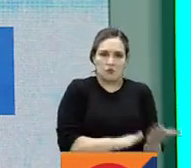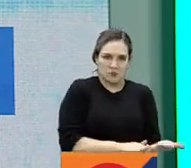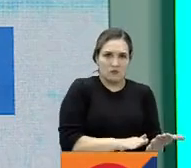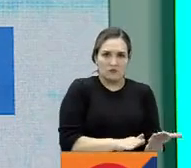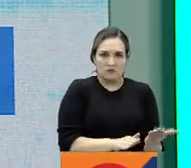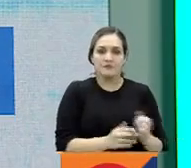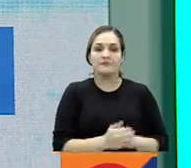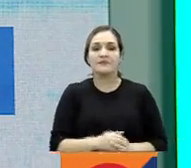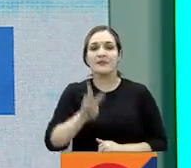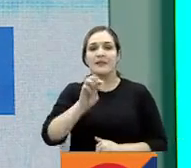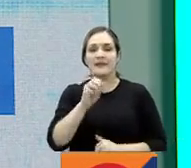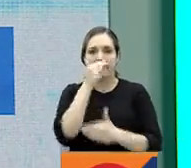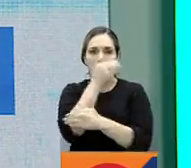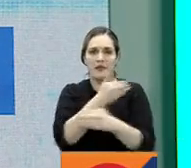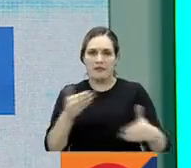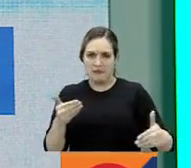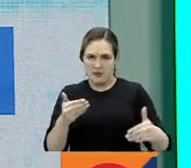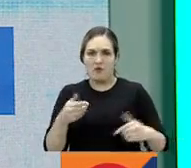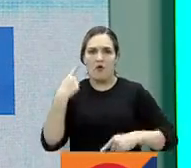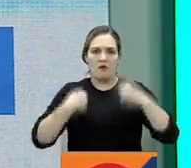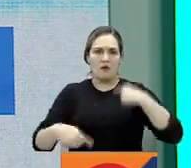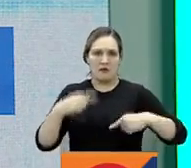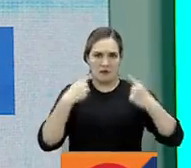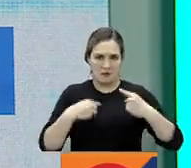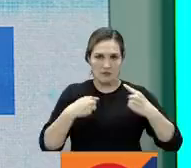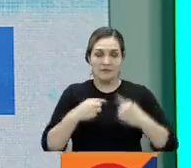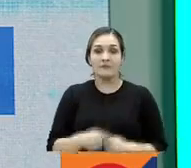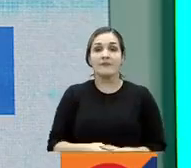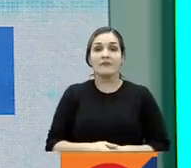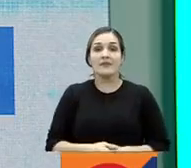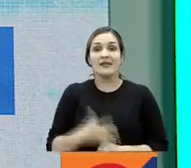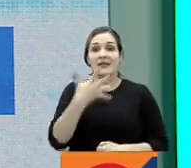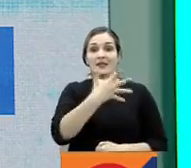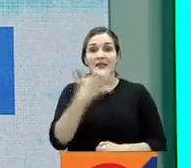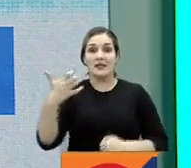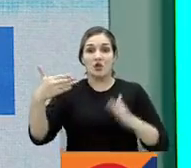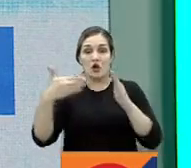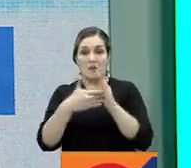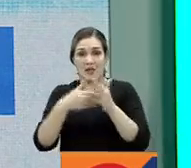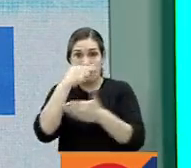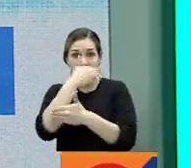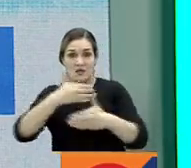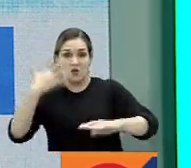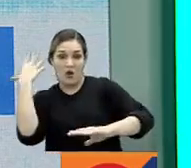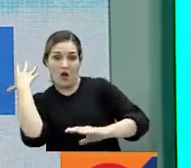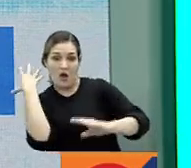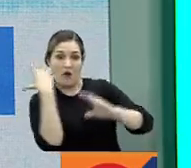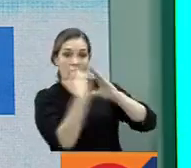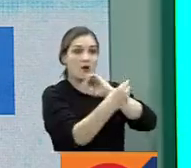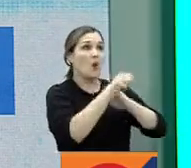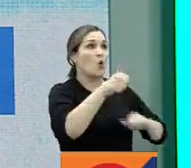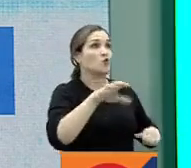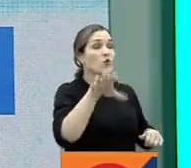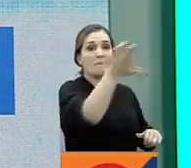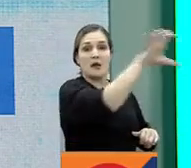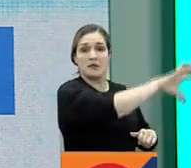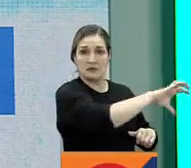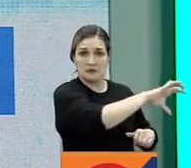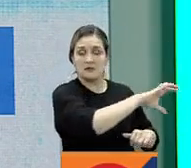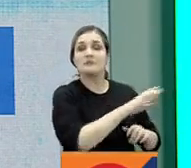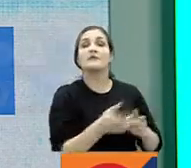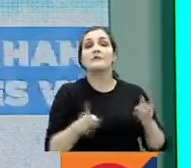han resultado heridos en la invasión. Medio millón de niños han huido de Ucrania a los países vecinos y al menos